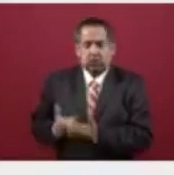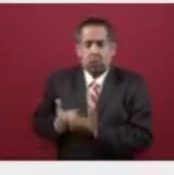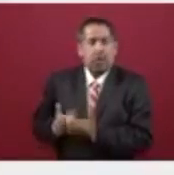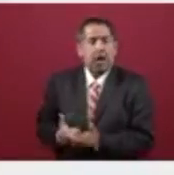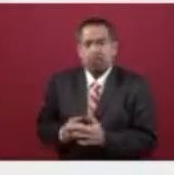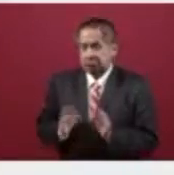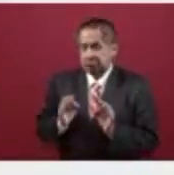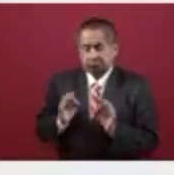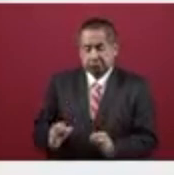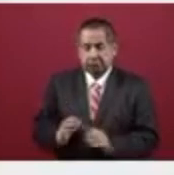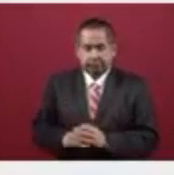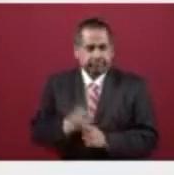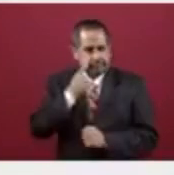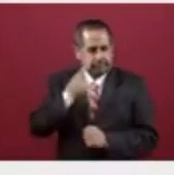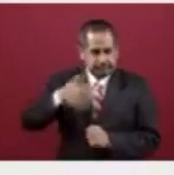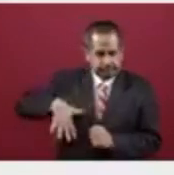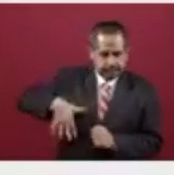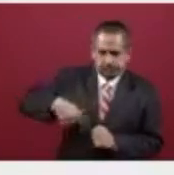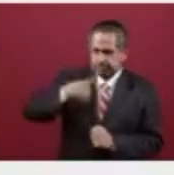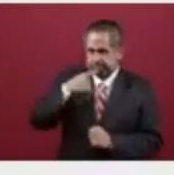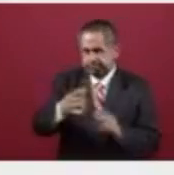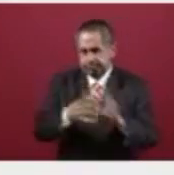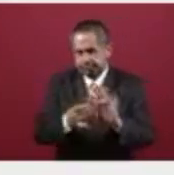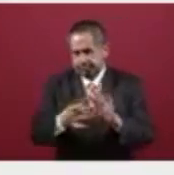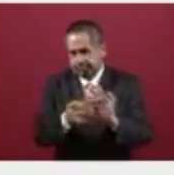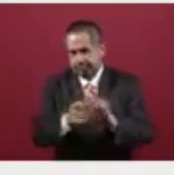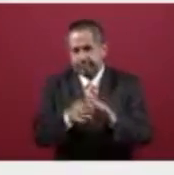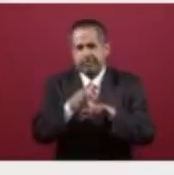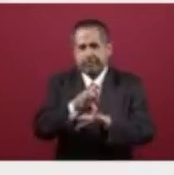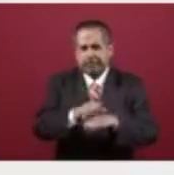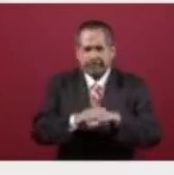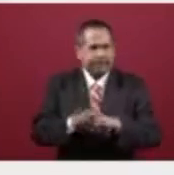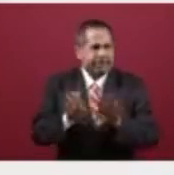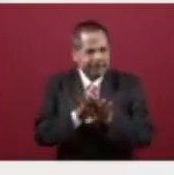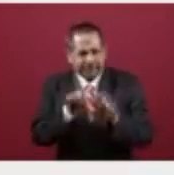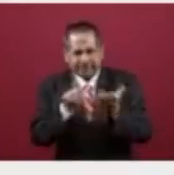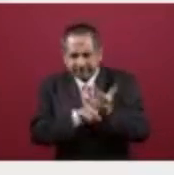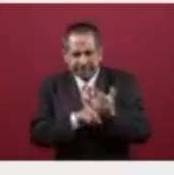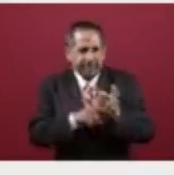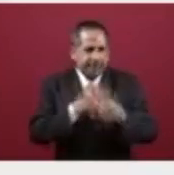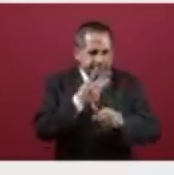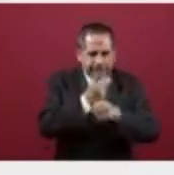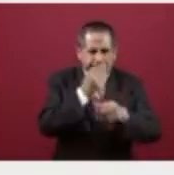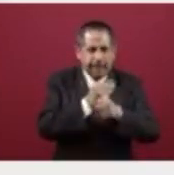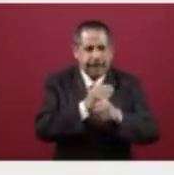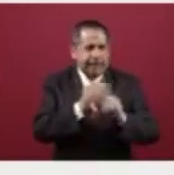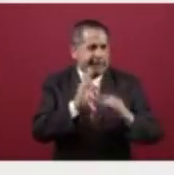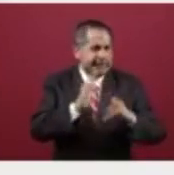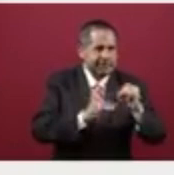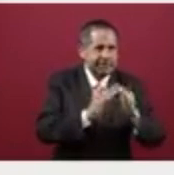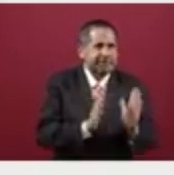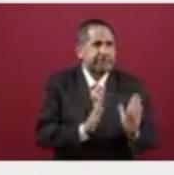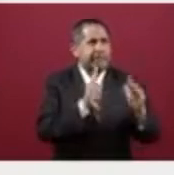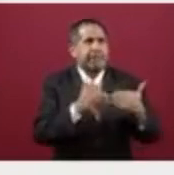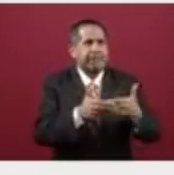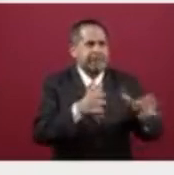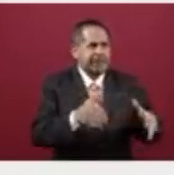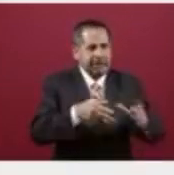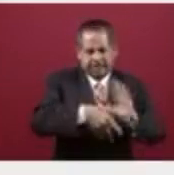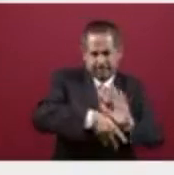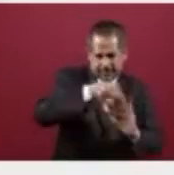que todo lo que tiene que ver con la infraestructura, con las plataformas y los ductos y